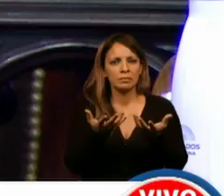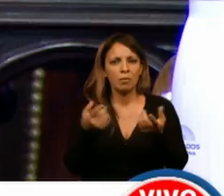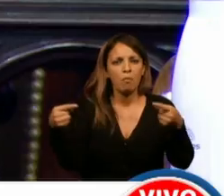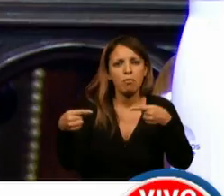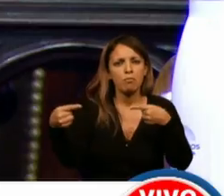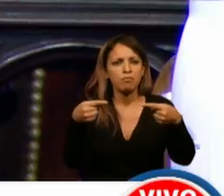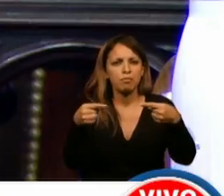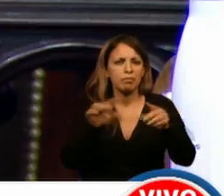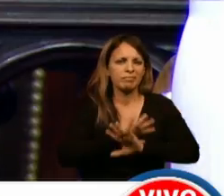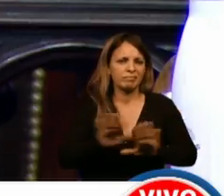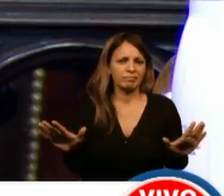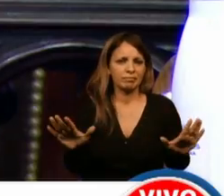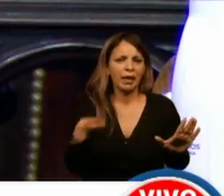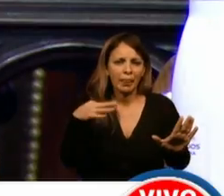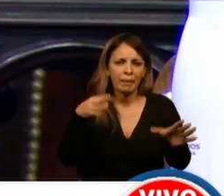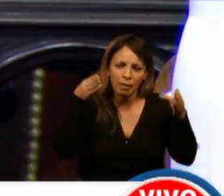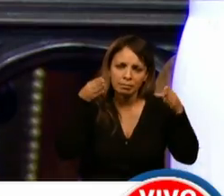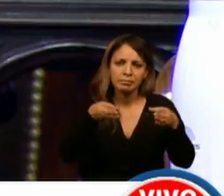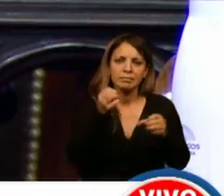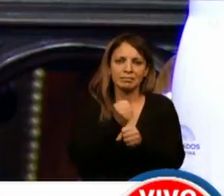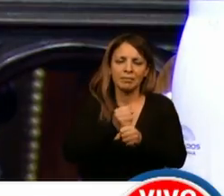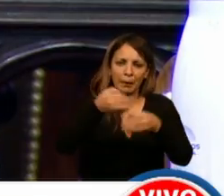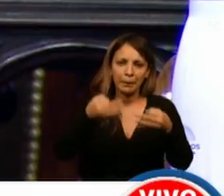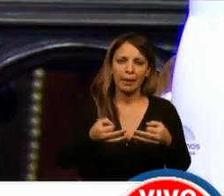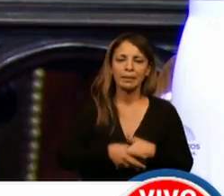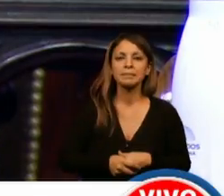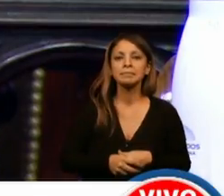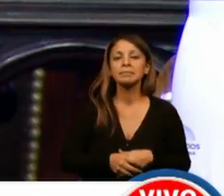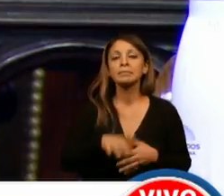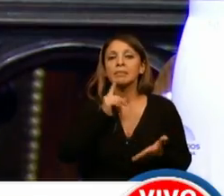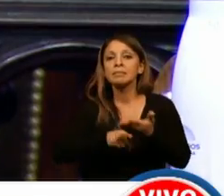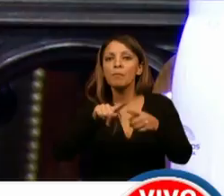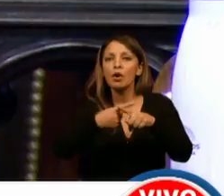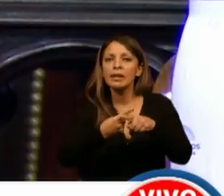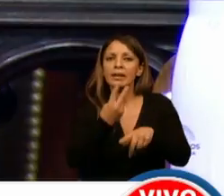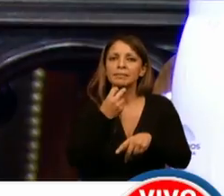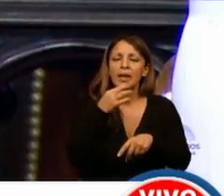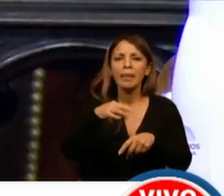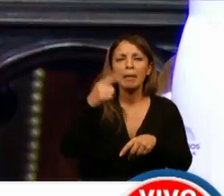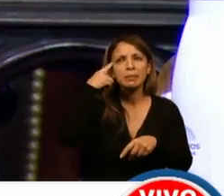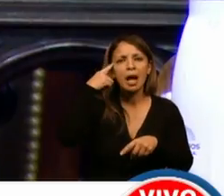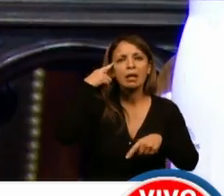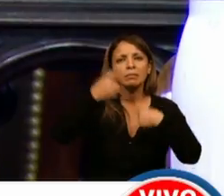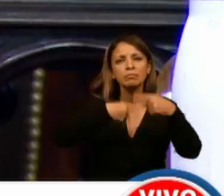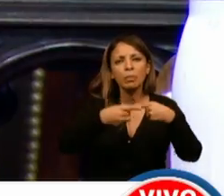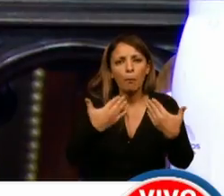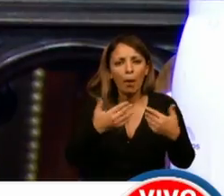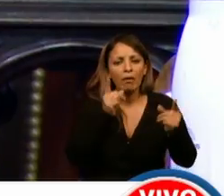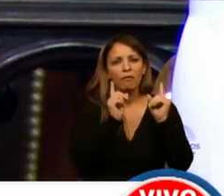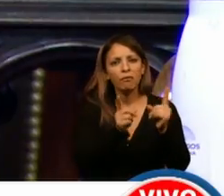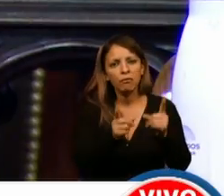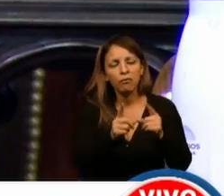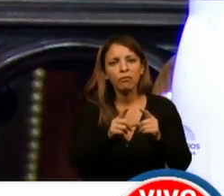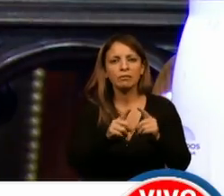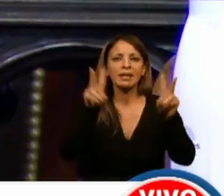y trabajando fuertemente en una política energética que tenga en cuenta la sustentabilidad del sistema el tema